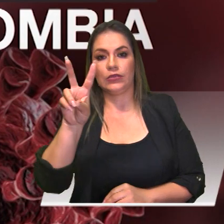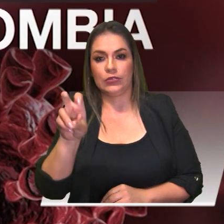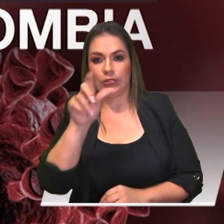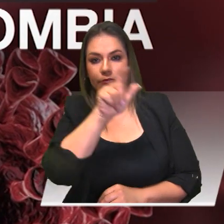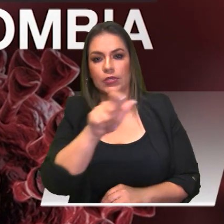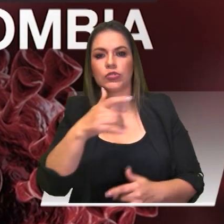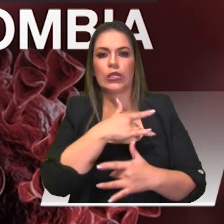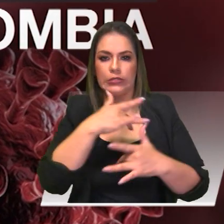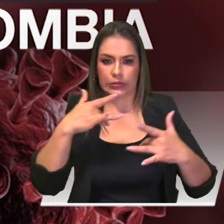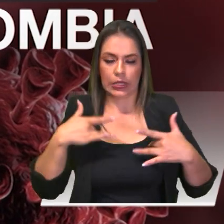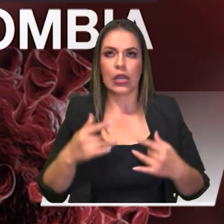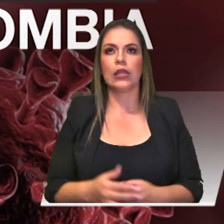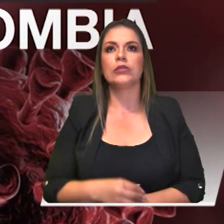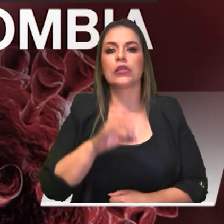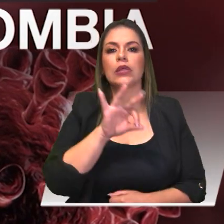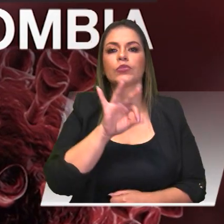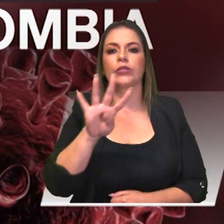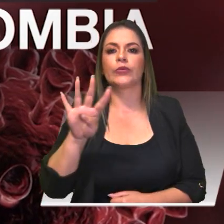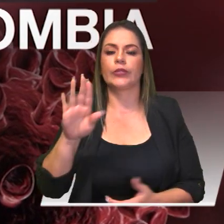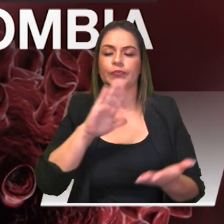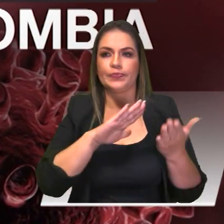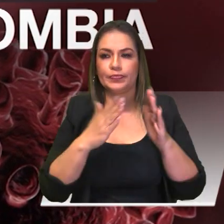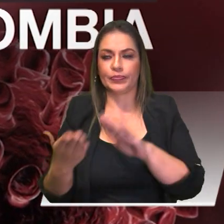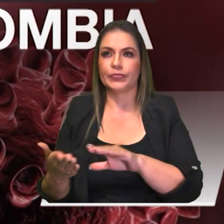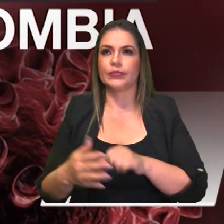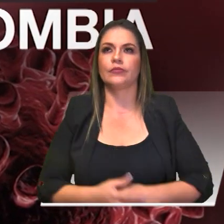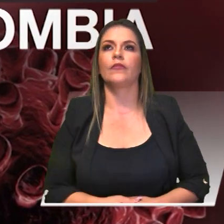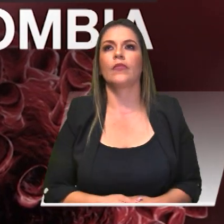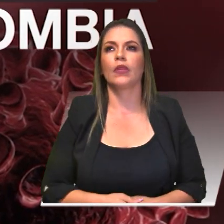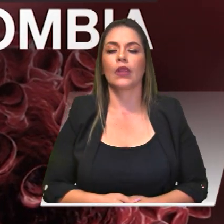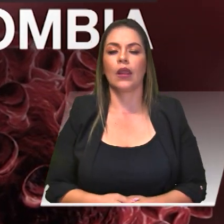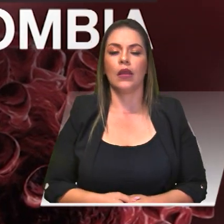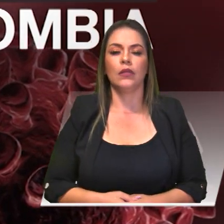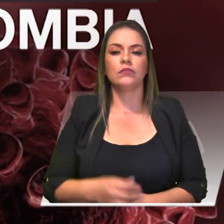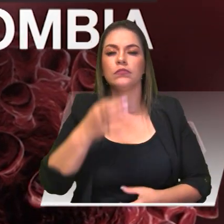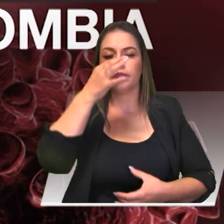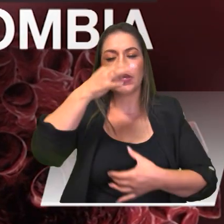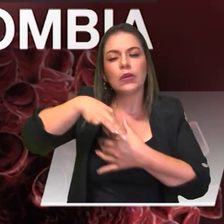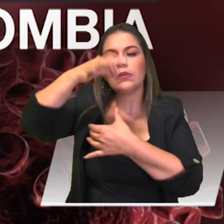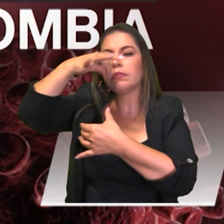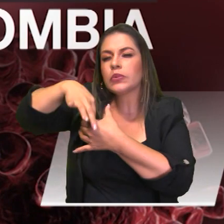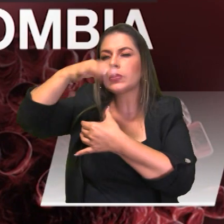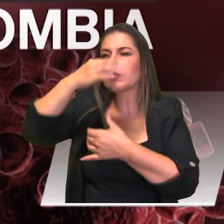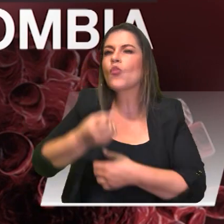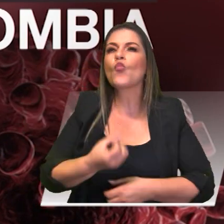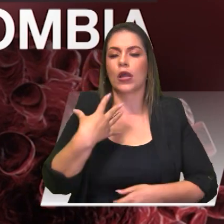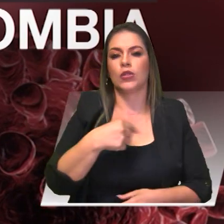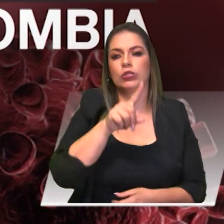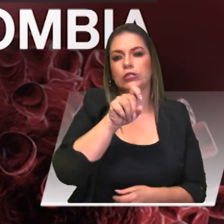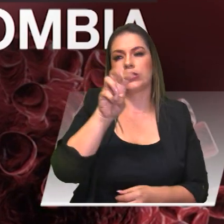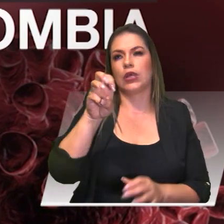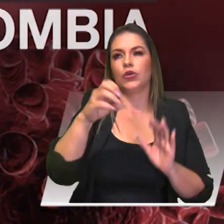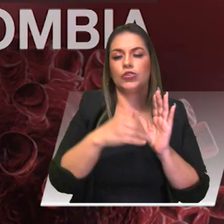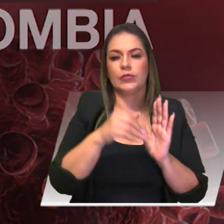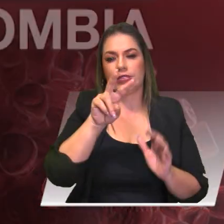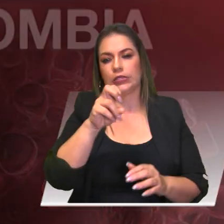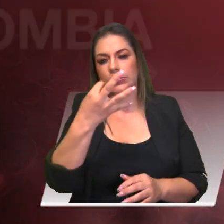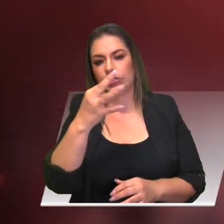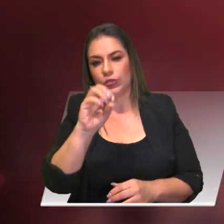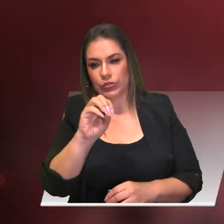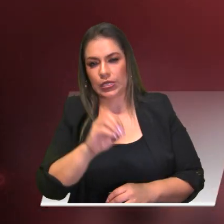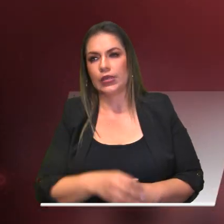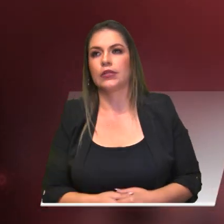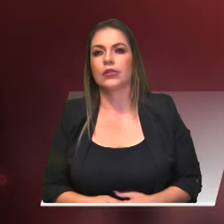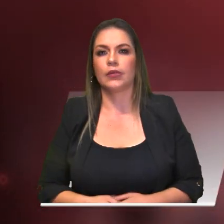y 344 fallecieron. Durante la jornada se procesaron 68.730 muestras entre PCR